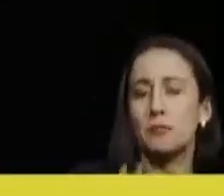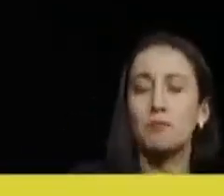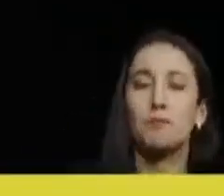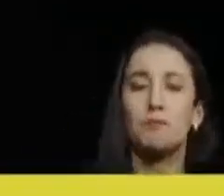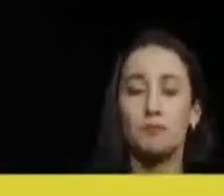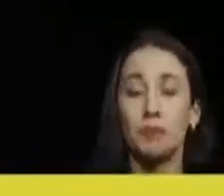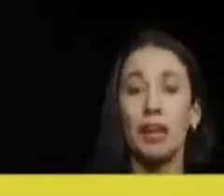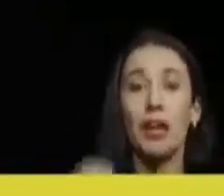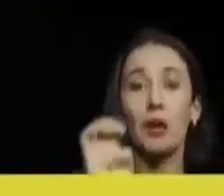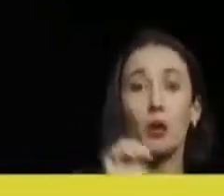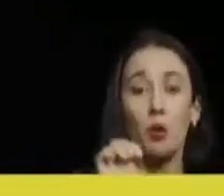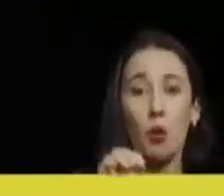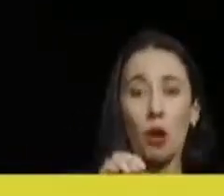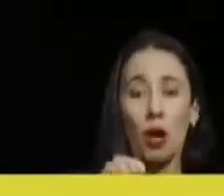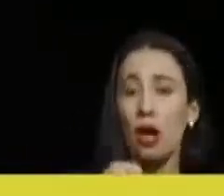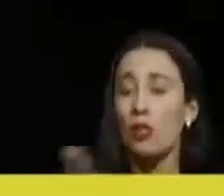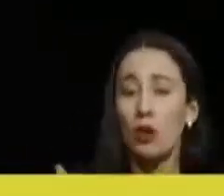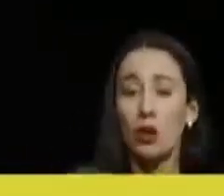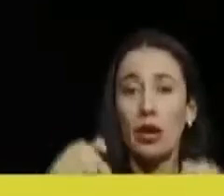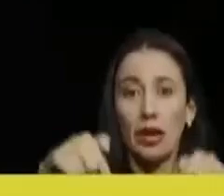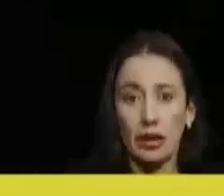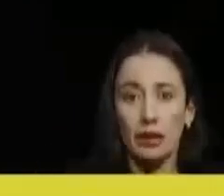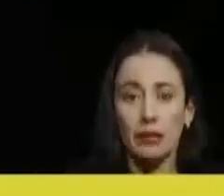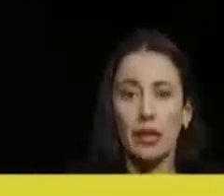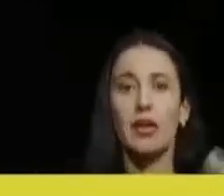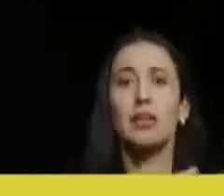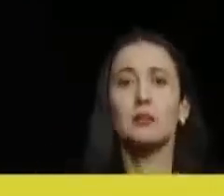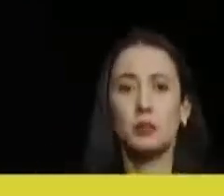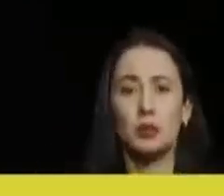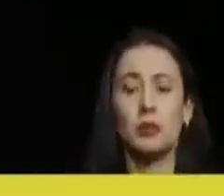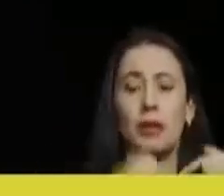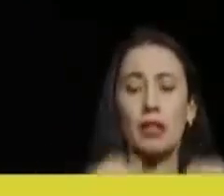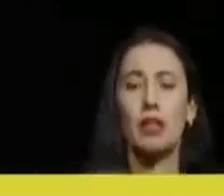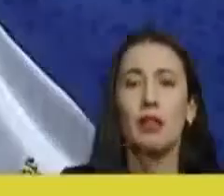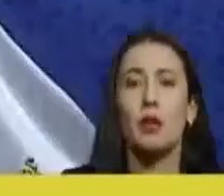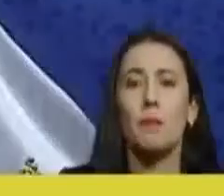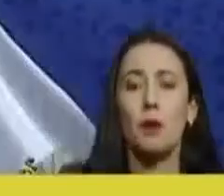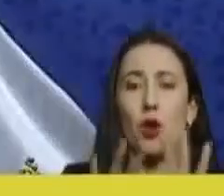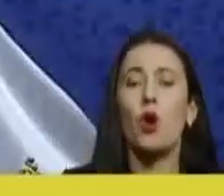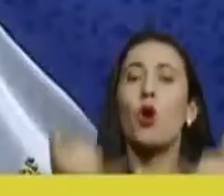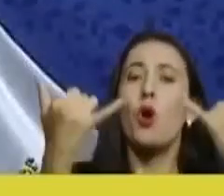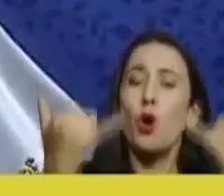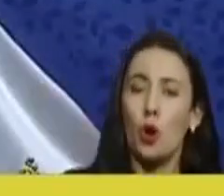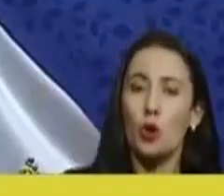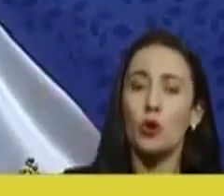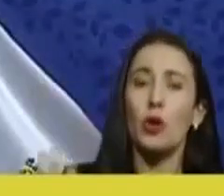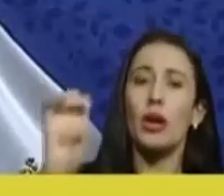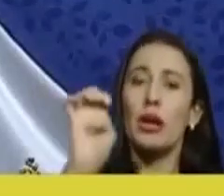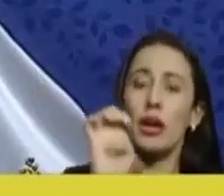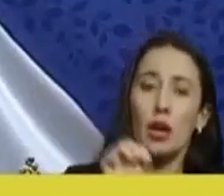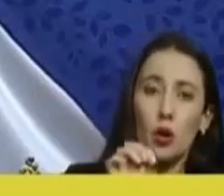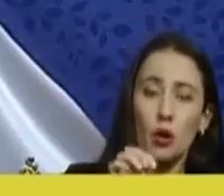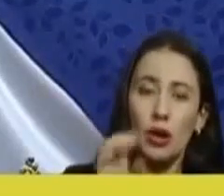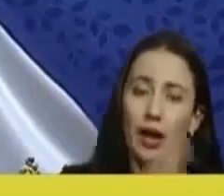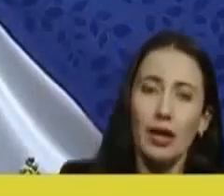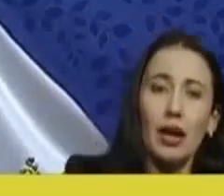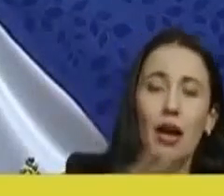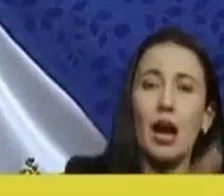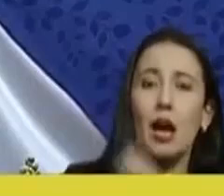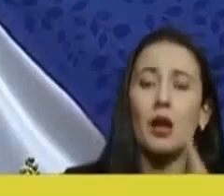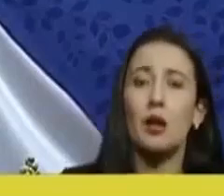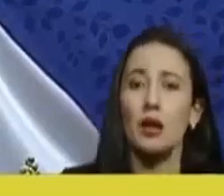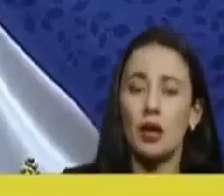El país nos entregó esta misión y hoy le decimos al Ecuador y al mundo